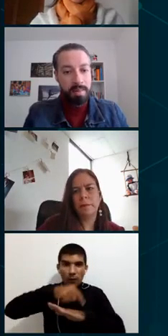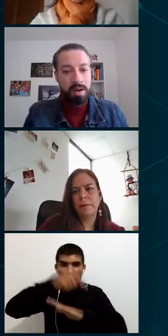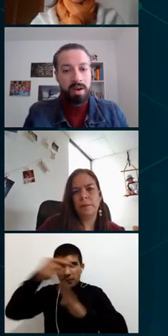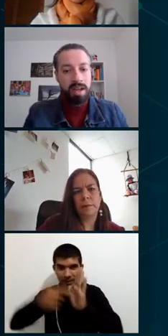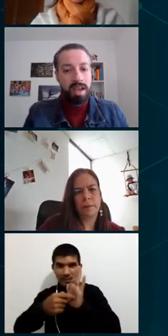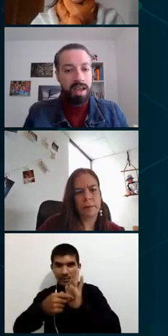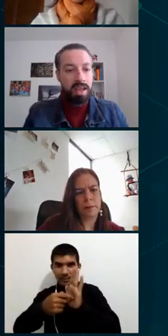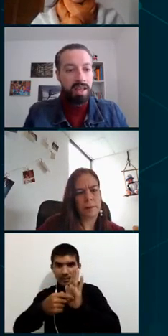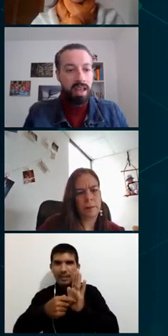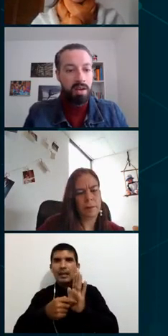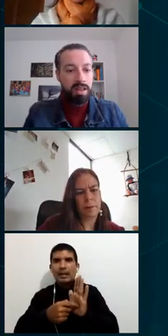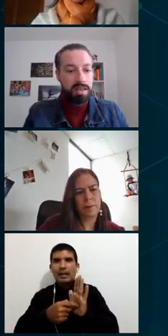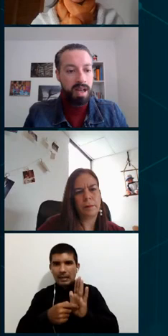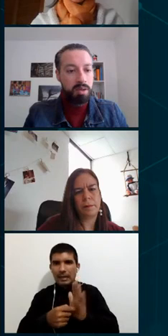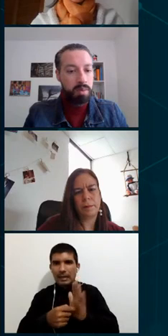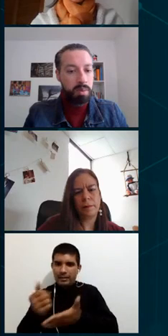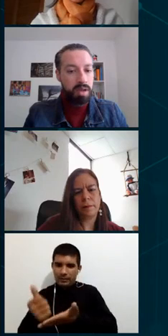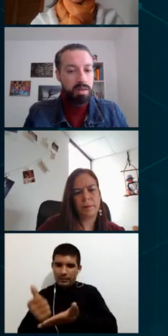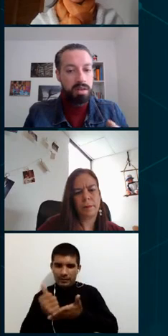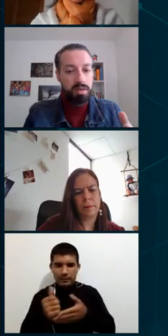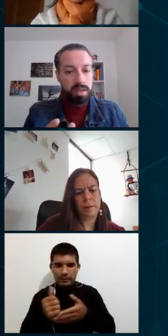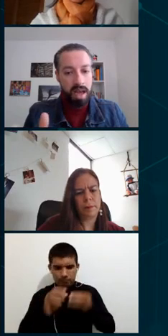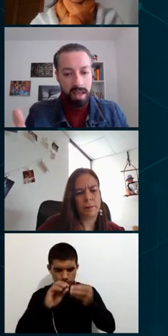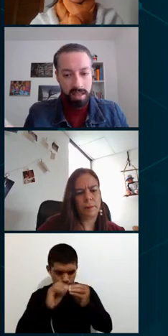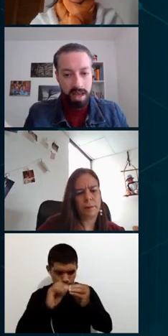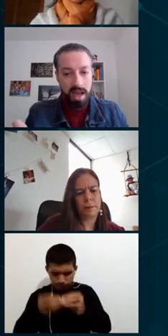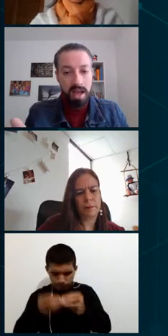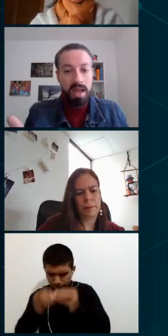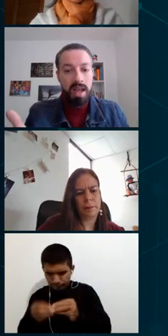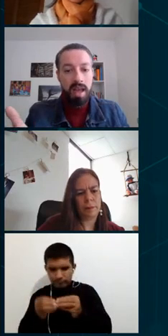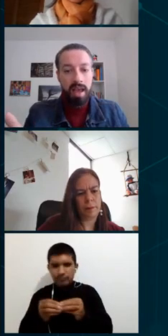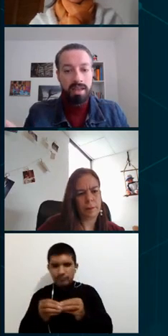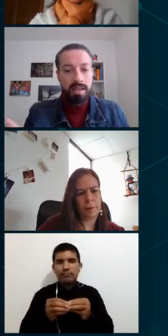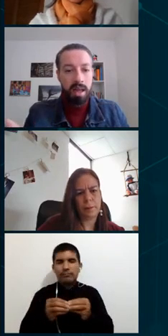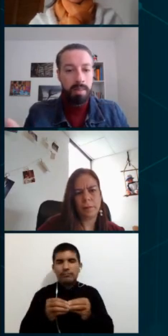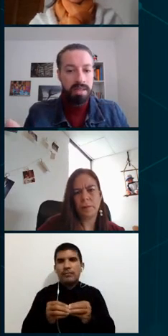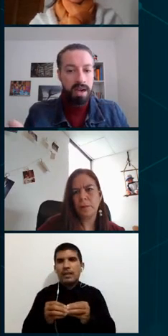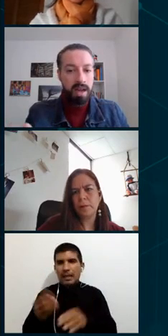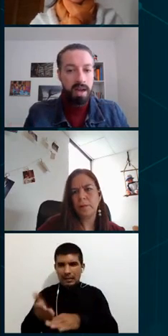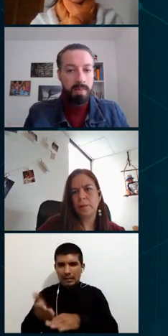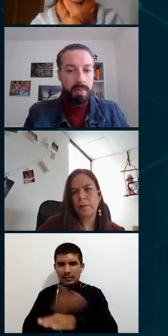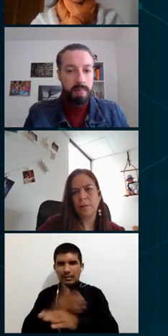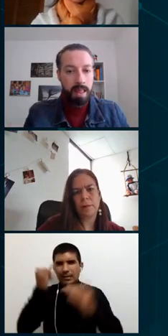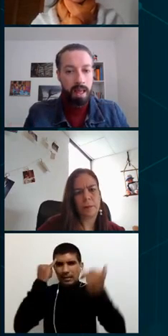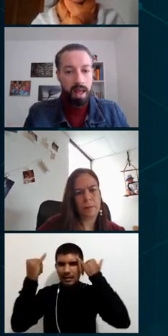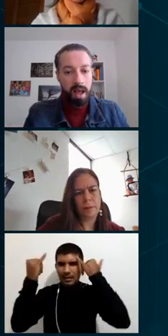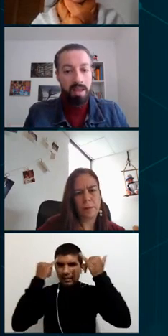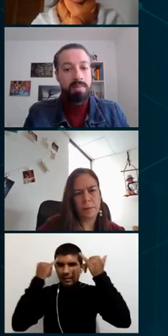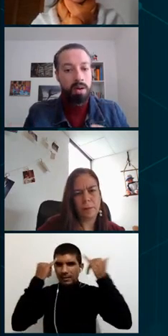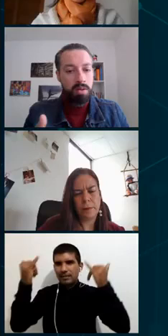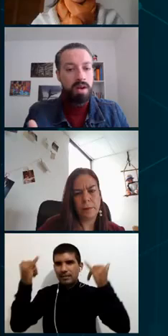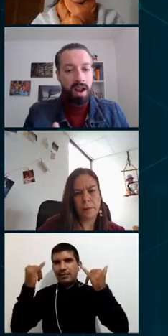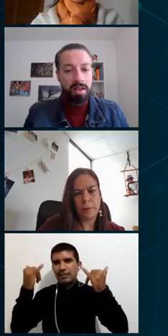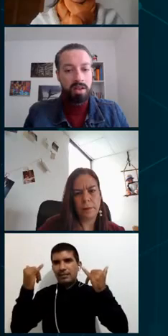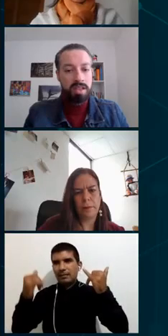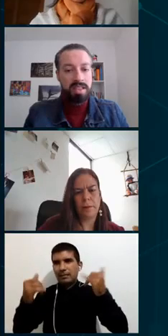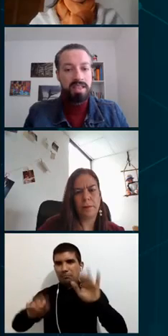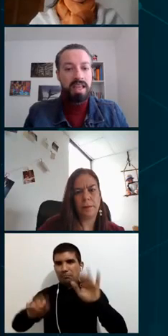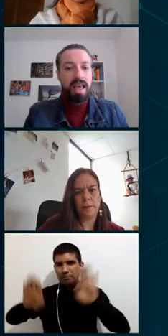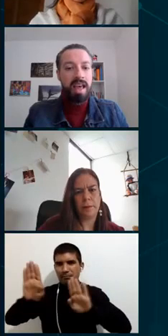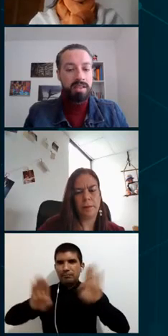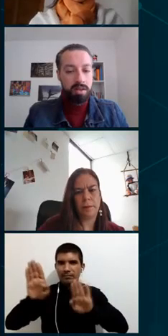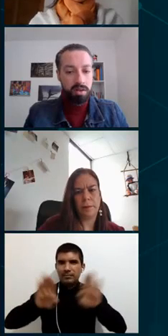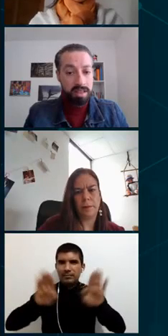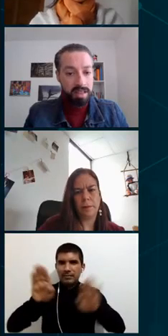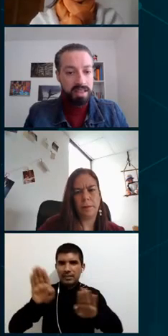esas ideas de mejora que ahorita estábamos proponiendo. Entonces, aquí ya es empezar a involucrar todas